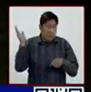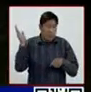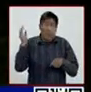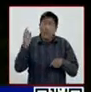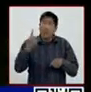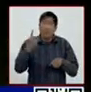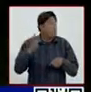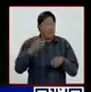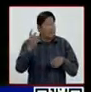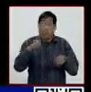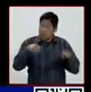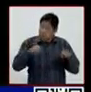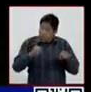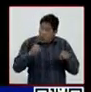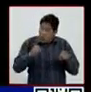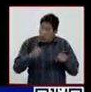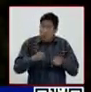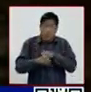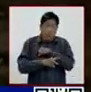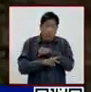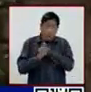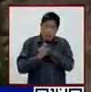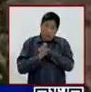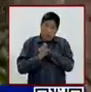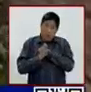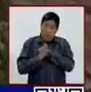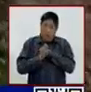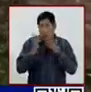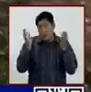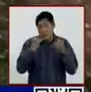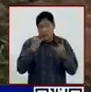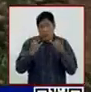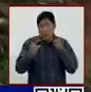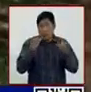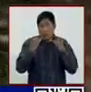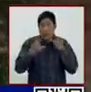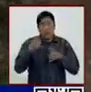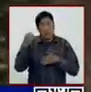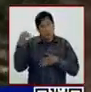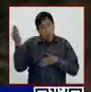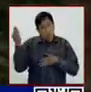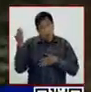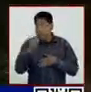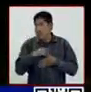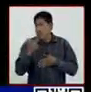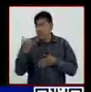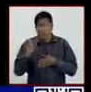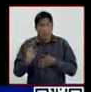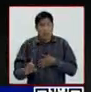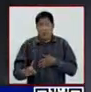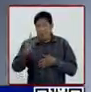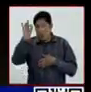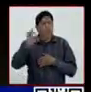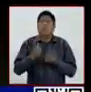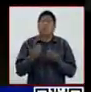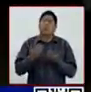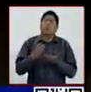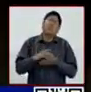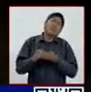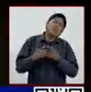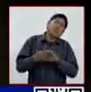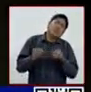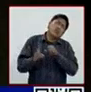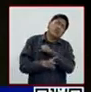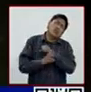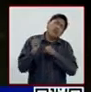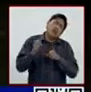ligerón hay una motocicleta Perdón robada eso es el informe y esta otra también que logran encontrarla a ver contanos un poco acerca